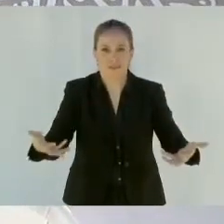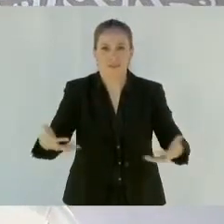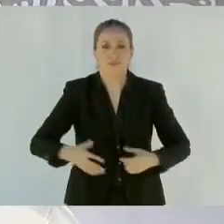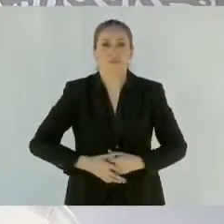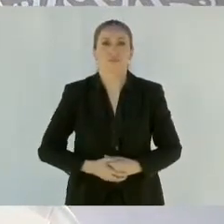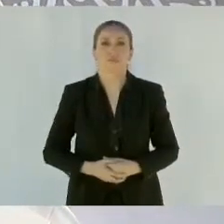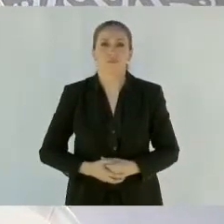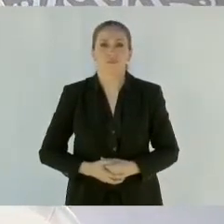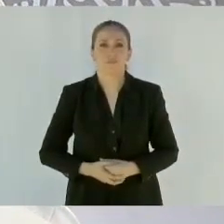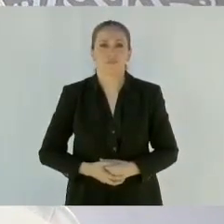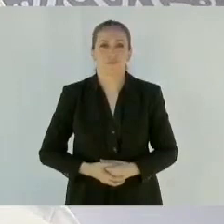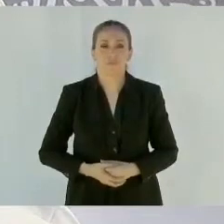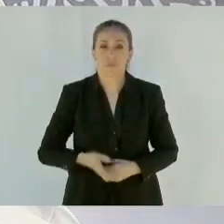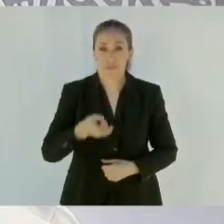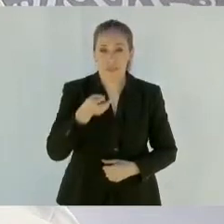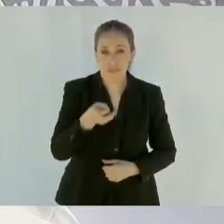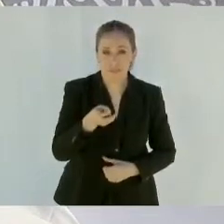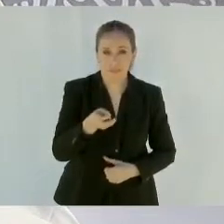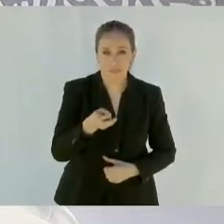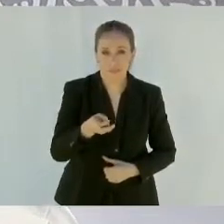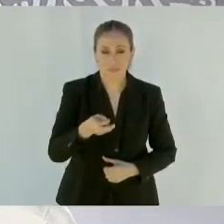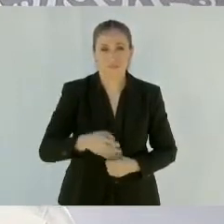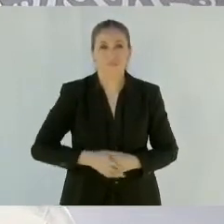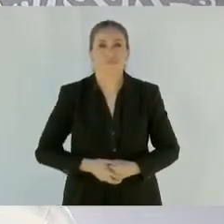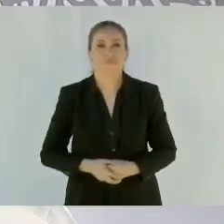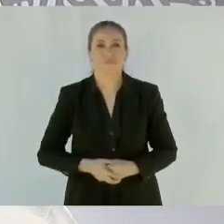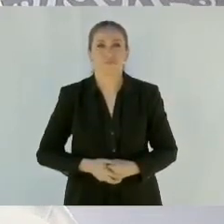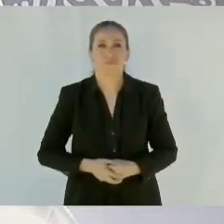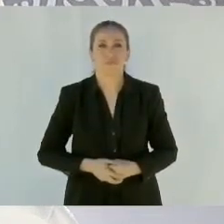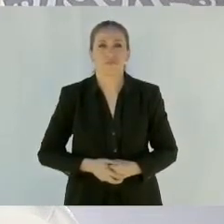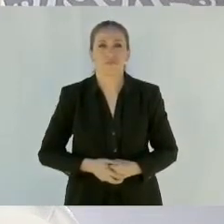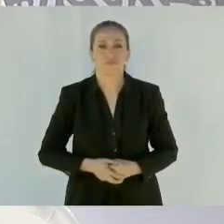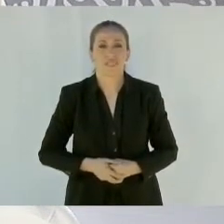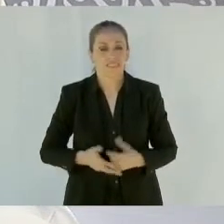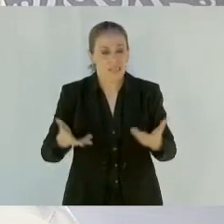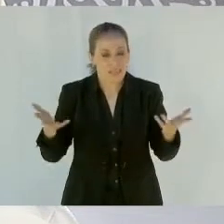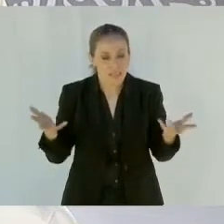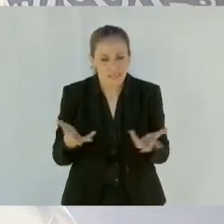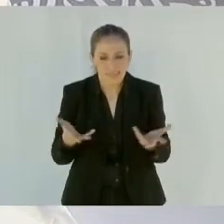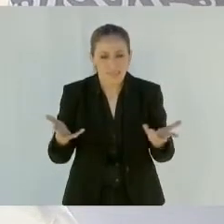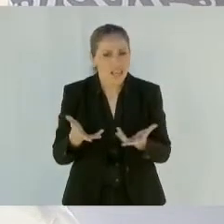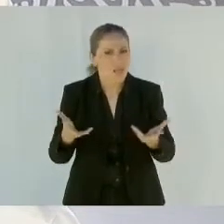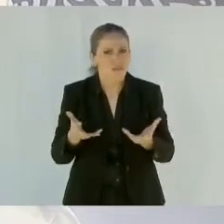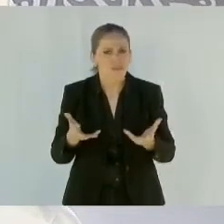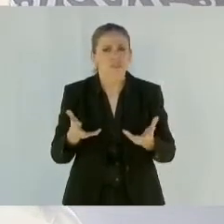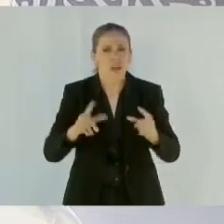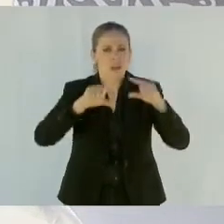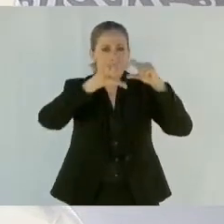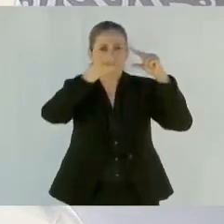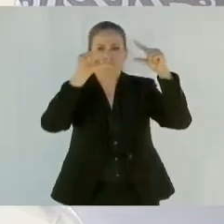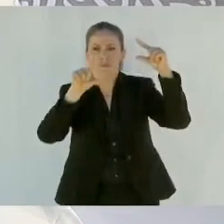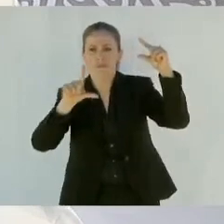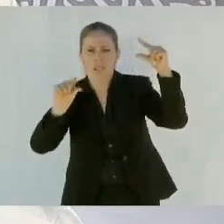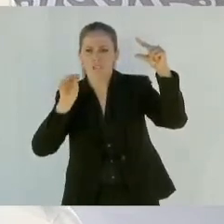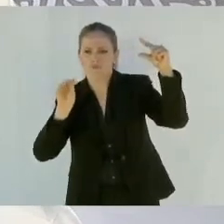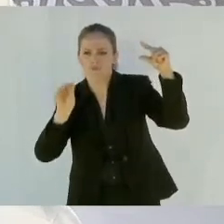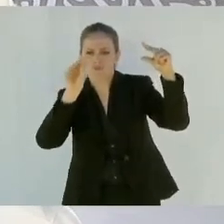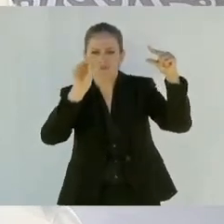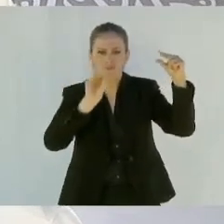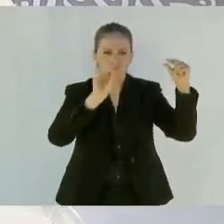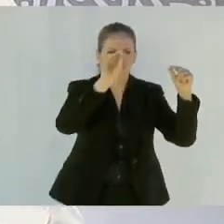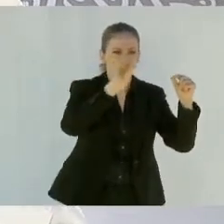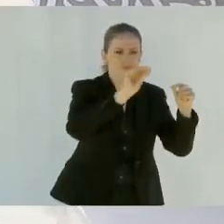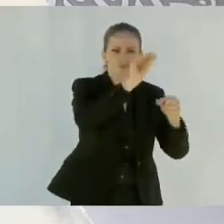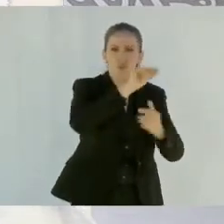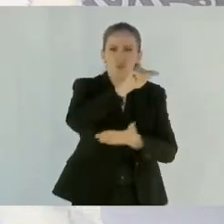Esto es lo que estamos haciendo en todo el país. Tenemos